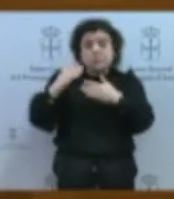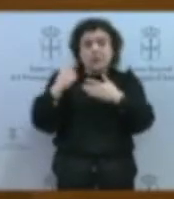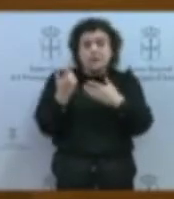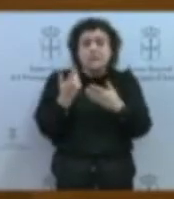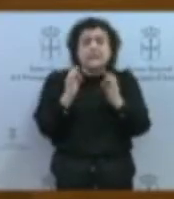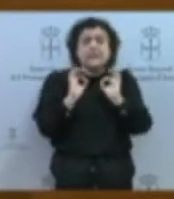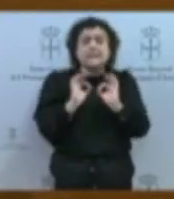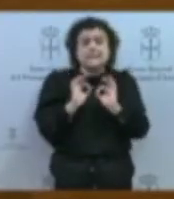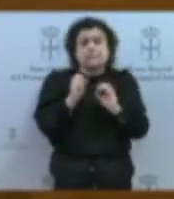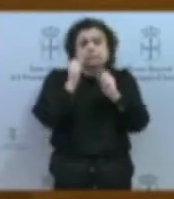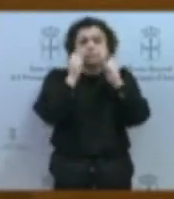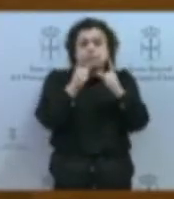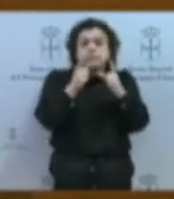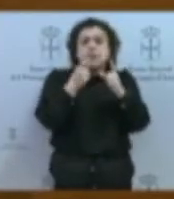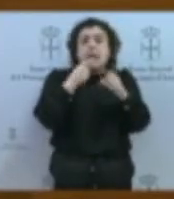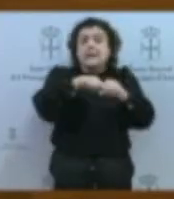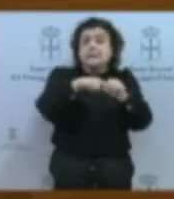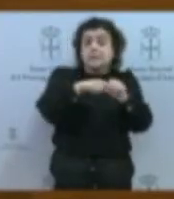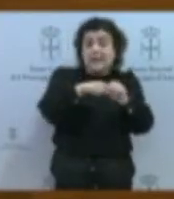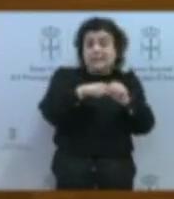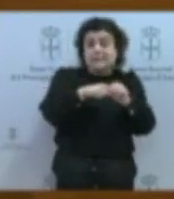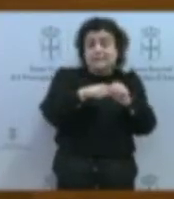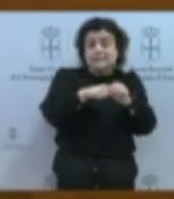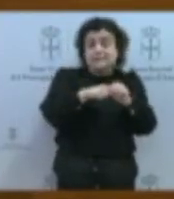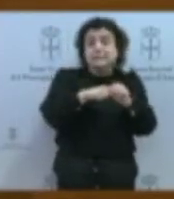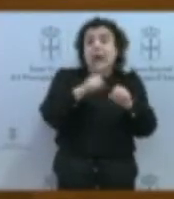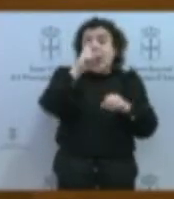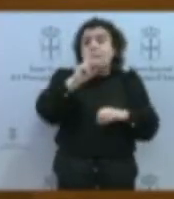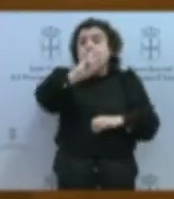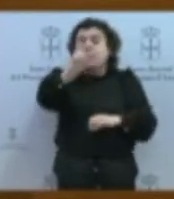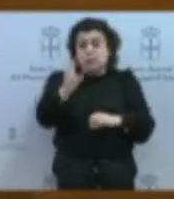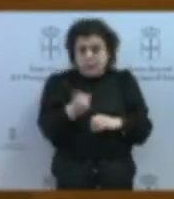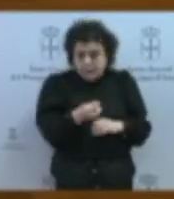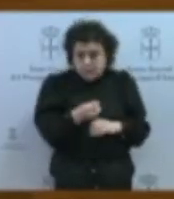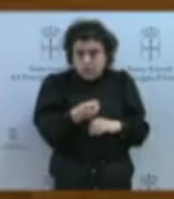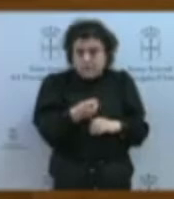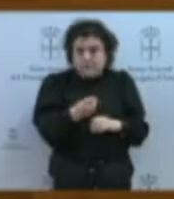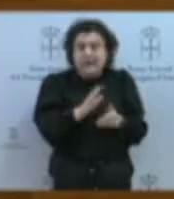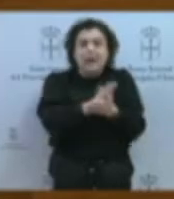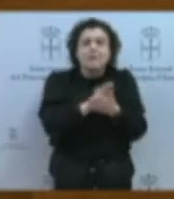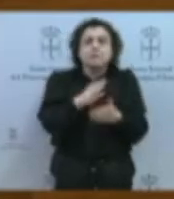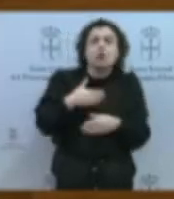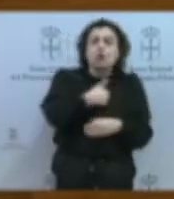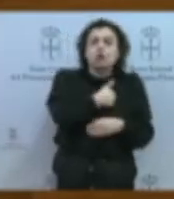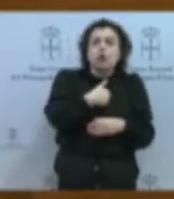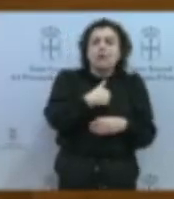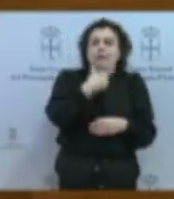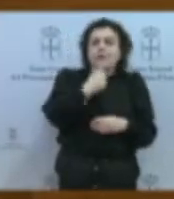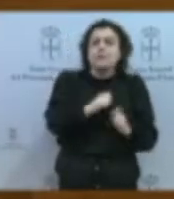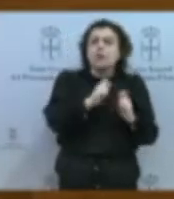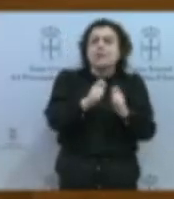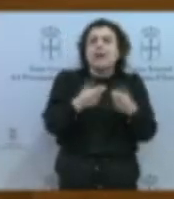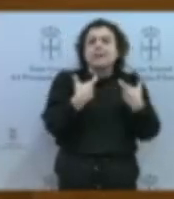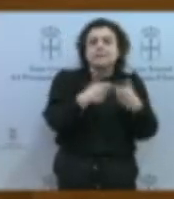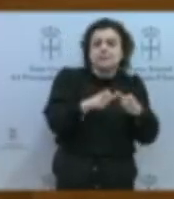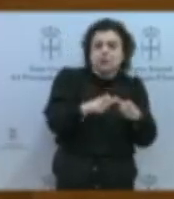plurianuales. Esta figura de las vacantes plurianuales favorece a todo el sector educativo. Para empezar, los y las docentes